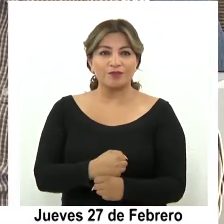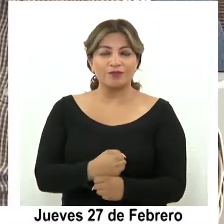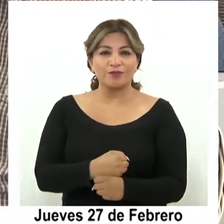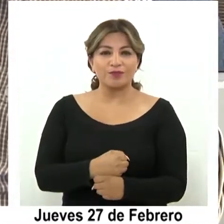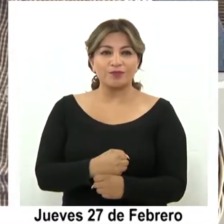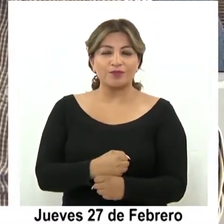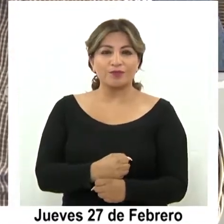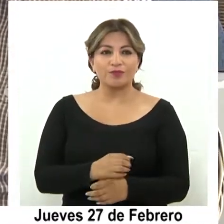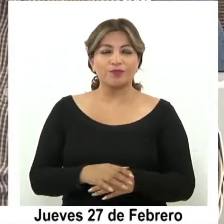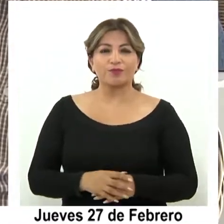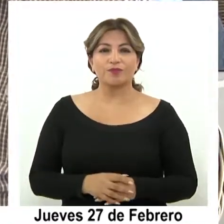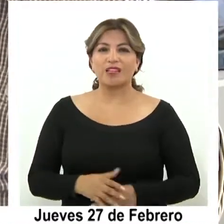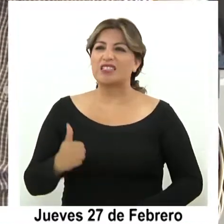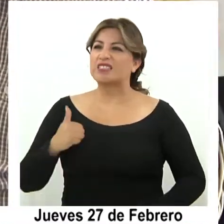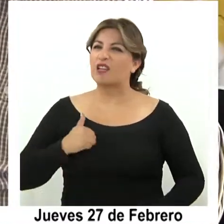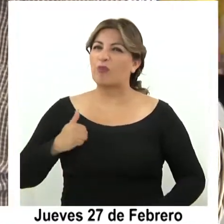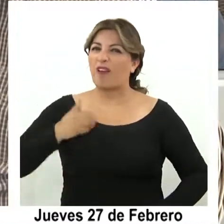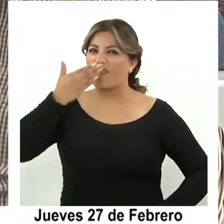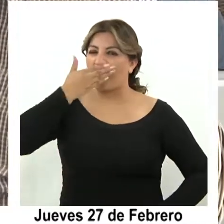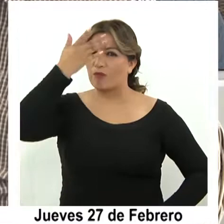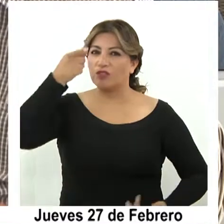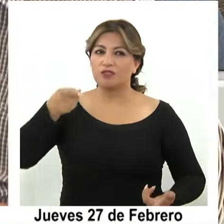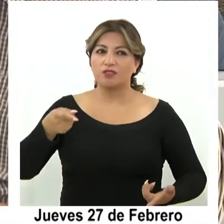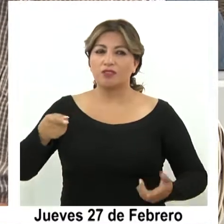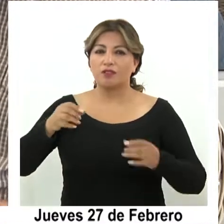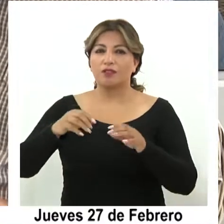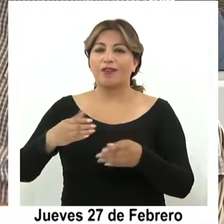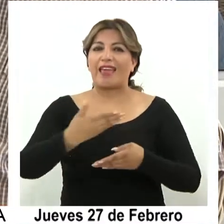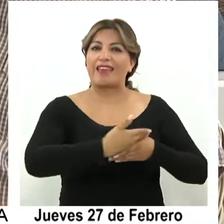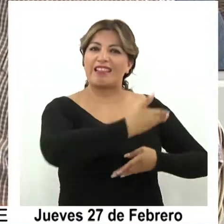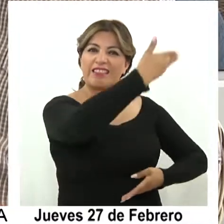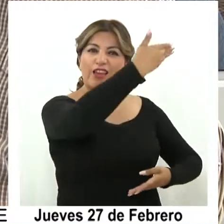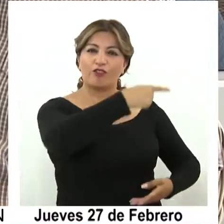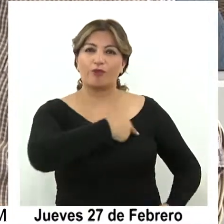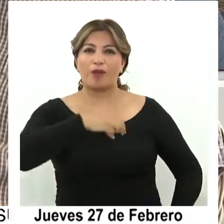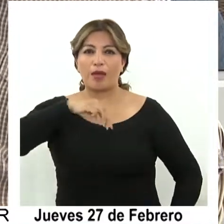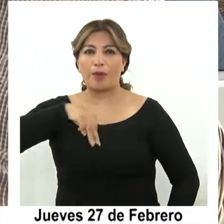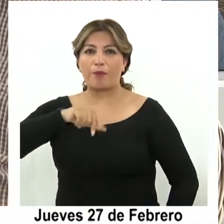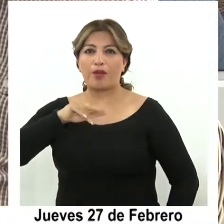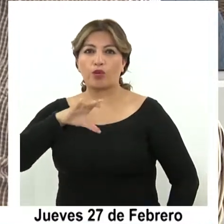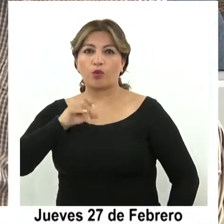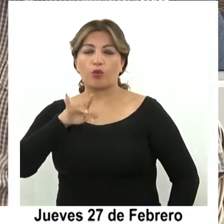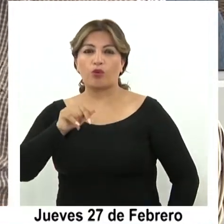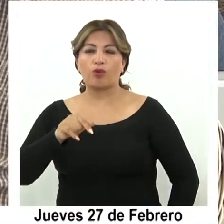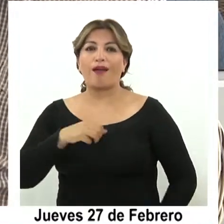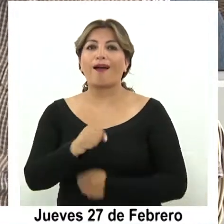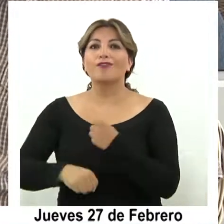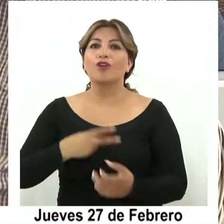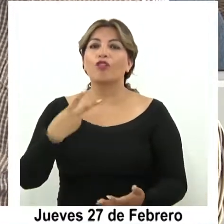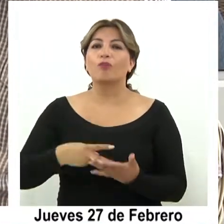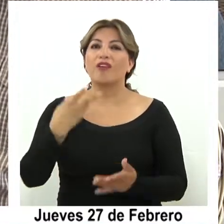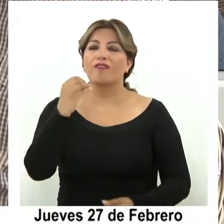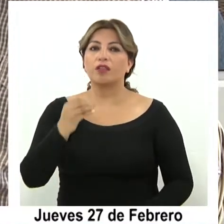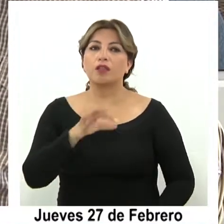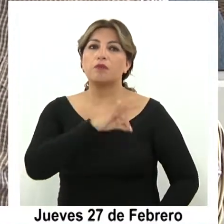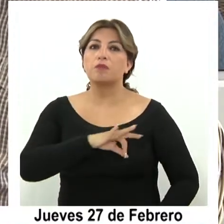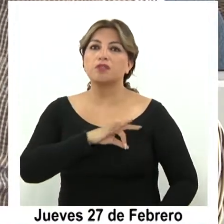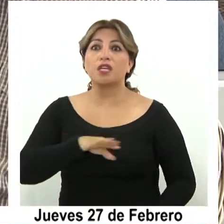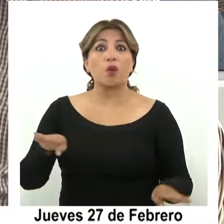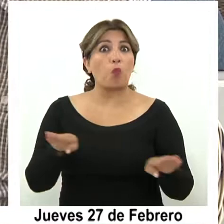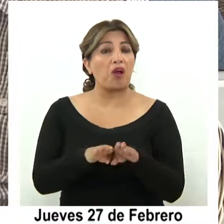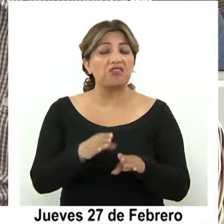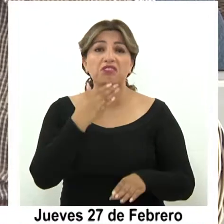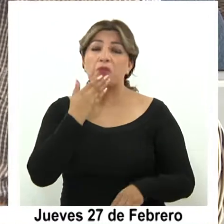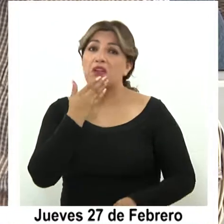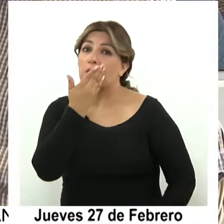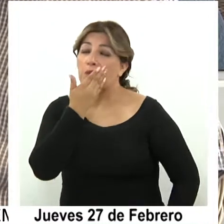¿cierto? El anuncio famoso ese que salió, ¿cierto?, en el diario El Mercurio, que el año 2020 la gente iba a tener pensiones iguales o